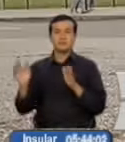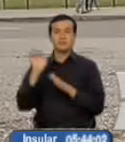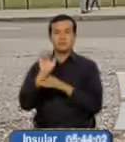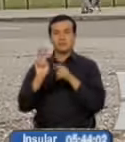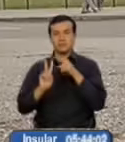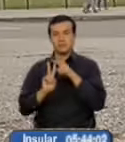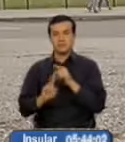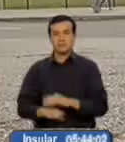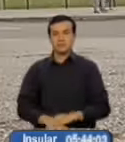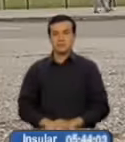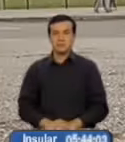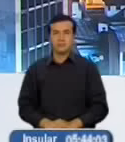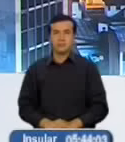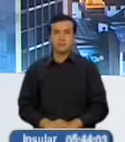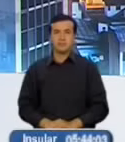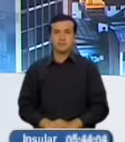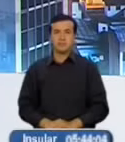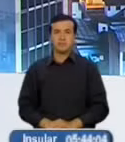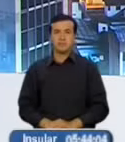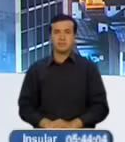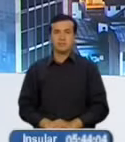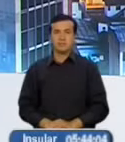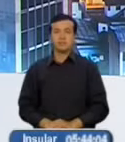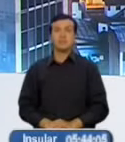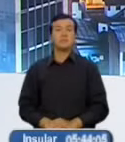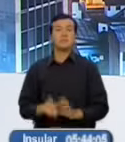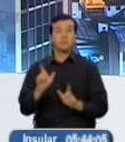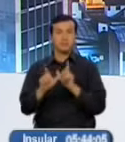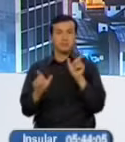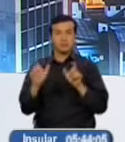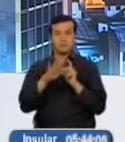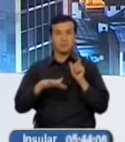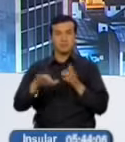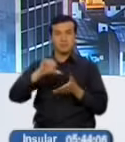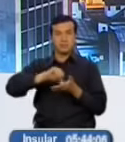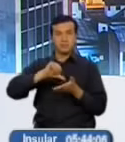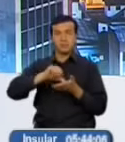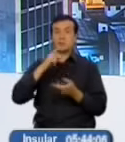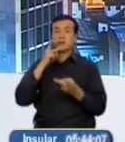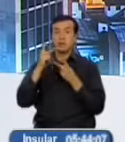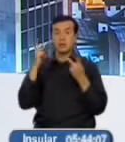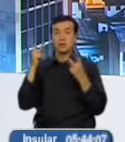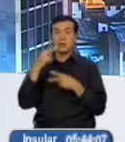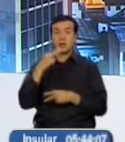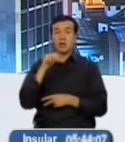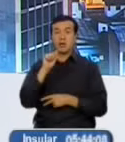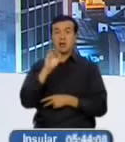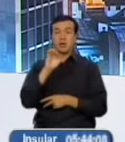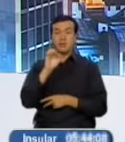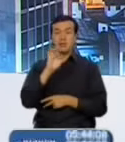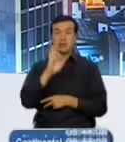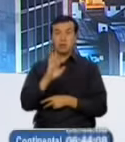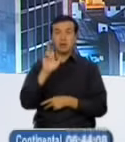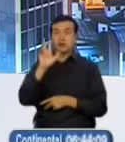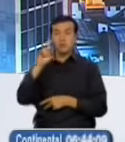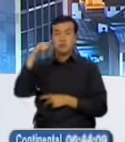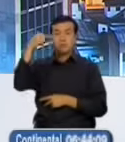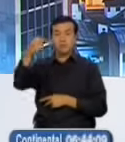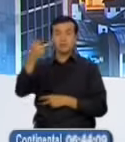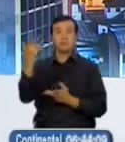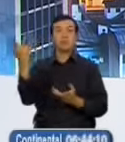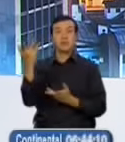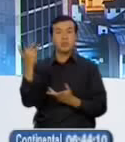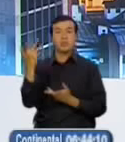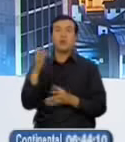Córdoba, Ecuador TV. Y varios urbanistas coinciden en que la incidencia de Hábitat 3 se realizará la próxima semana en Quito. No